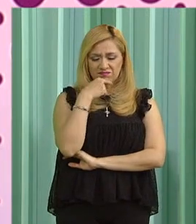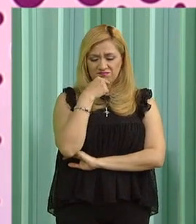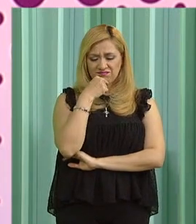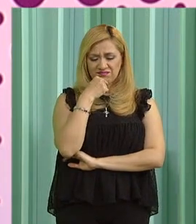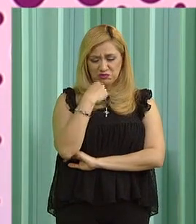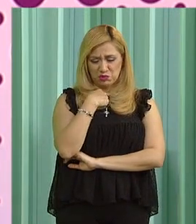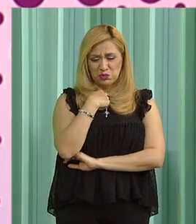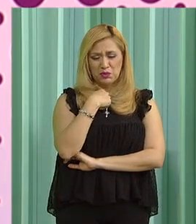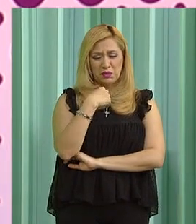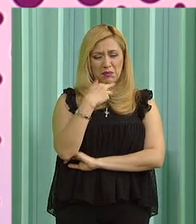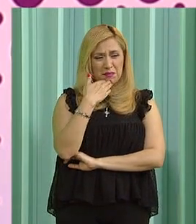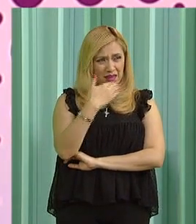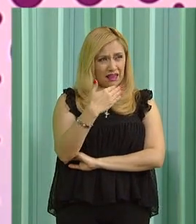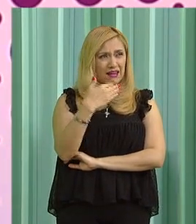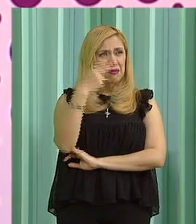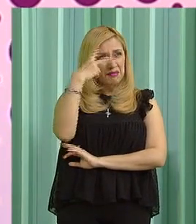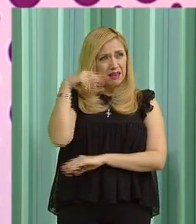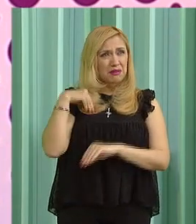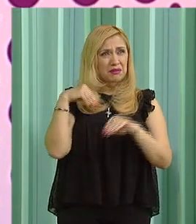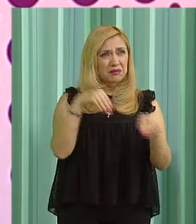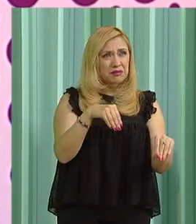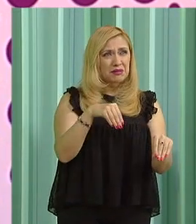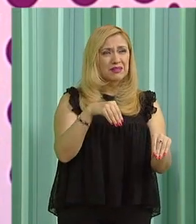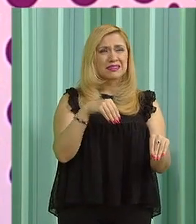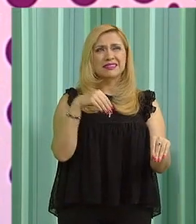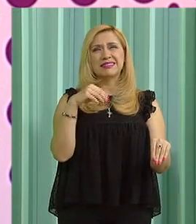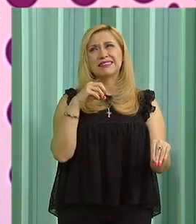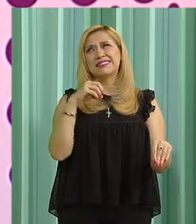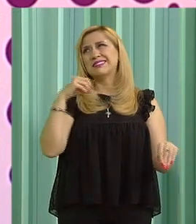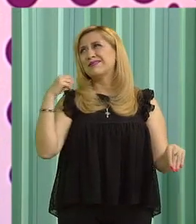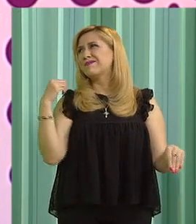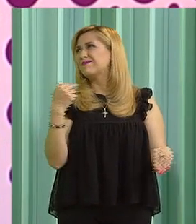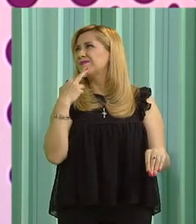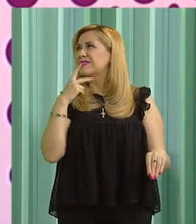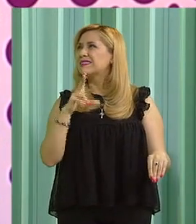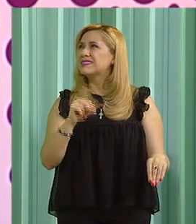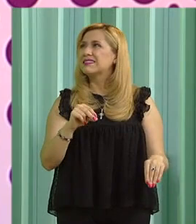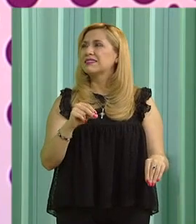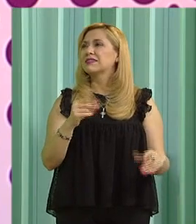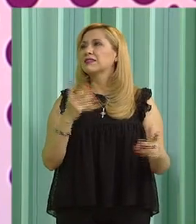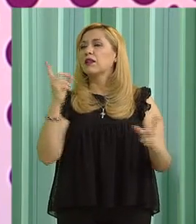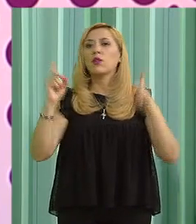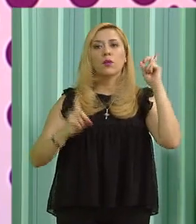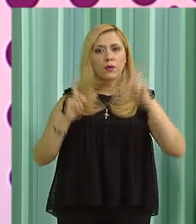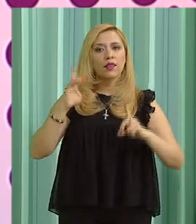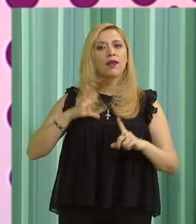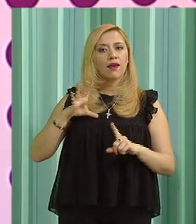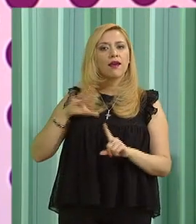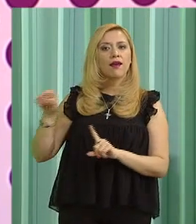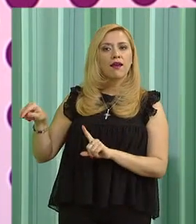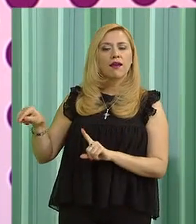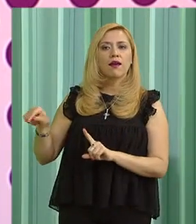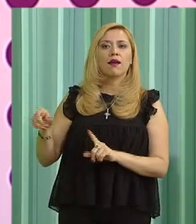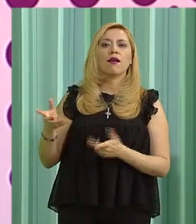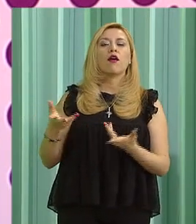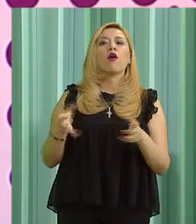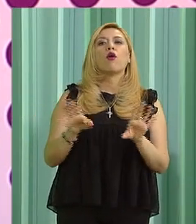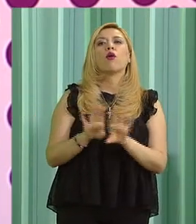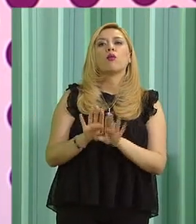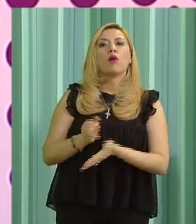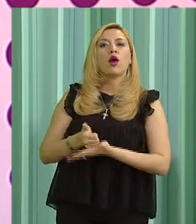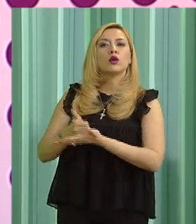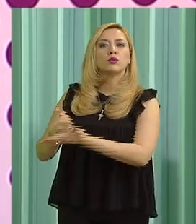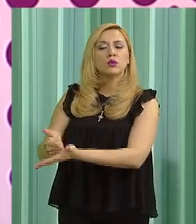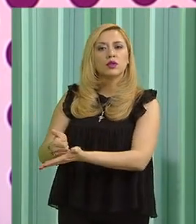¿no? Entonces nosotros lo que tratamos mucho de hacer es olvidarnos como del problema que los sacó de